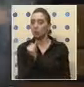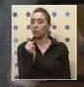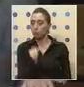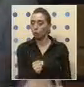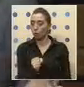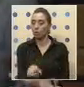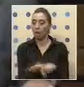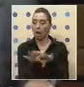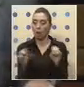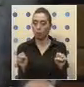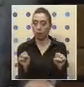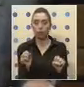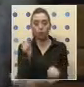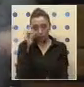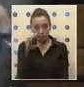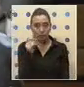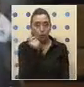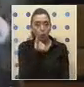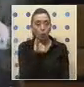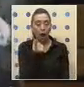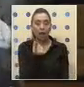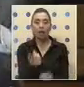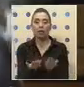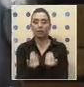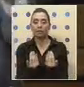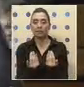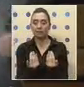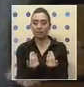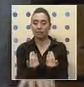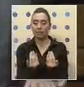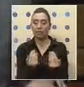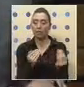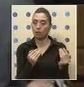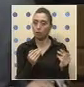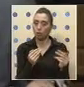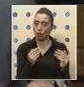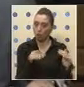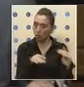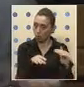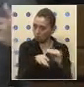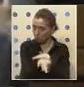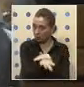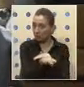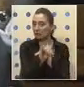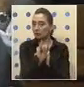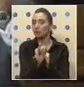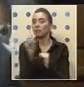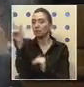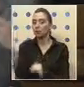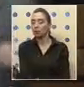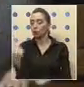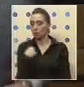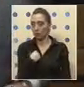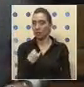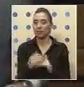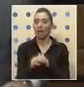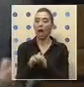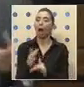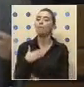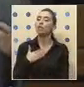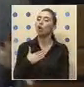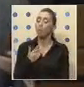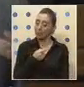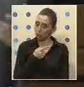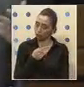un acuerdo. ¿Saben cuál es? Es necesario meter mano. Estoy de acuerdo. Si alguien me dice hoy día, amigos míos,